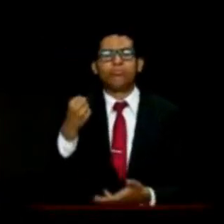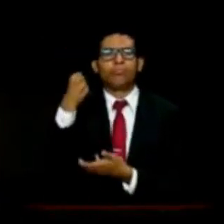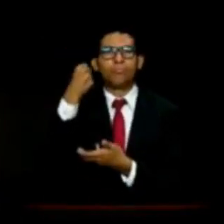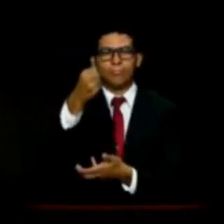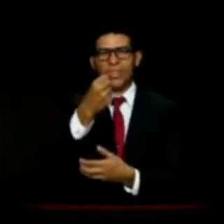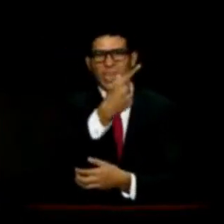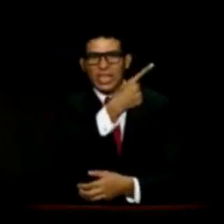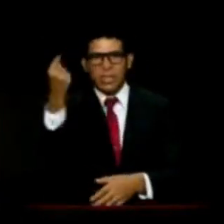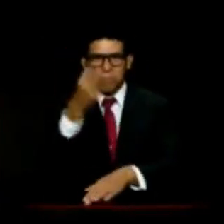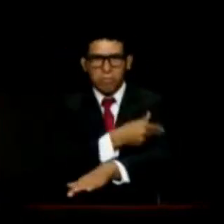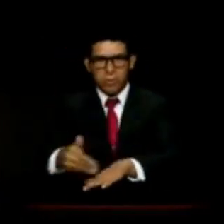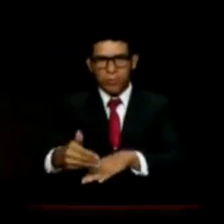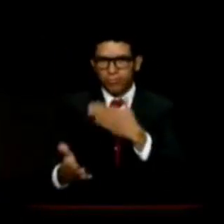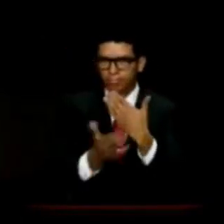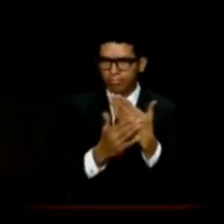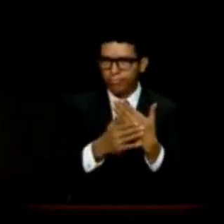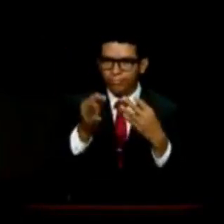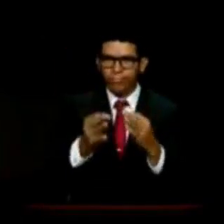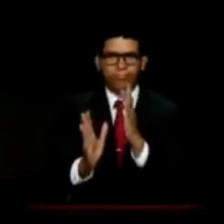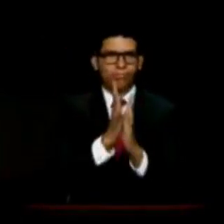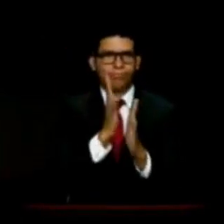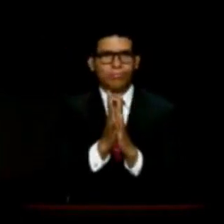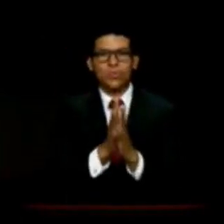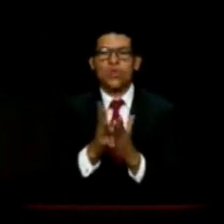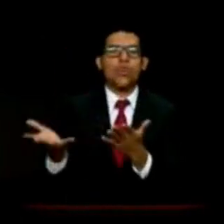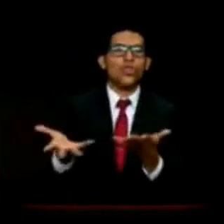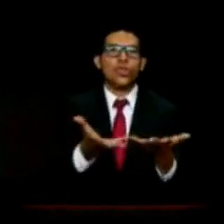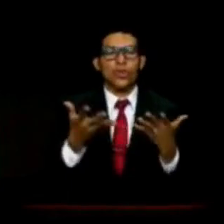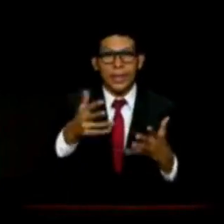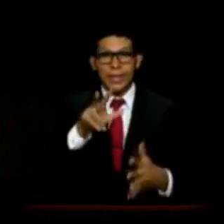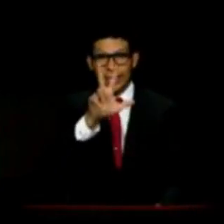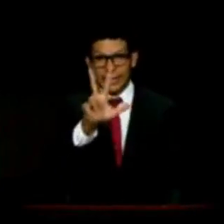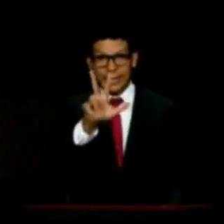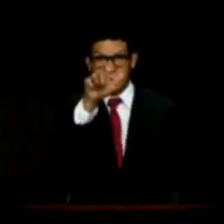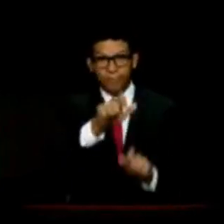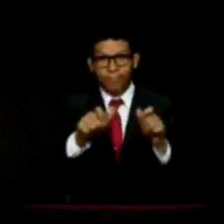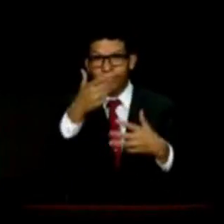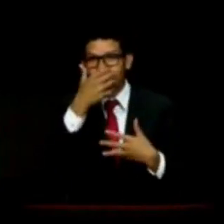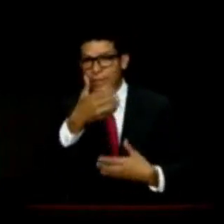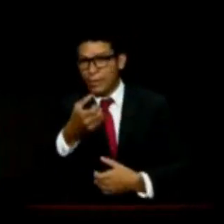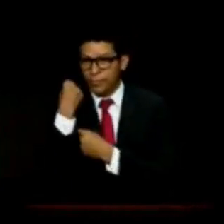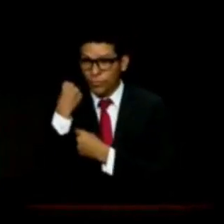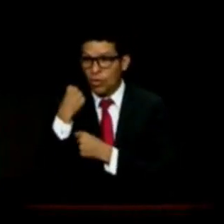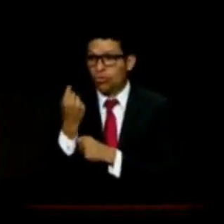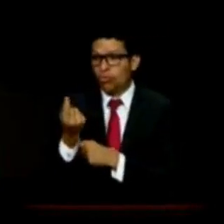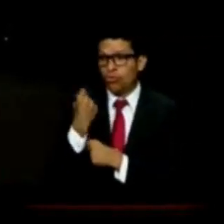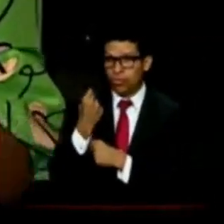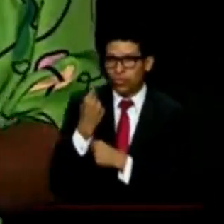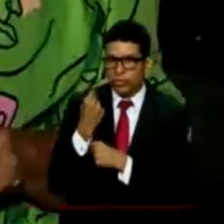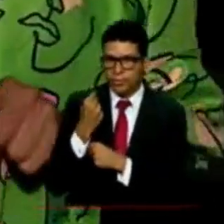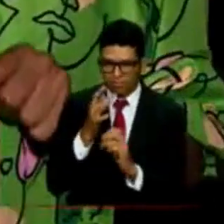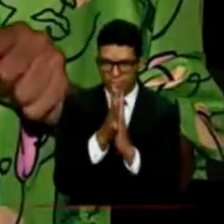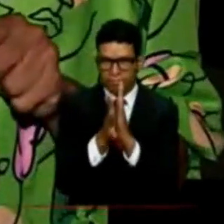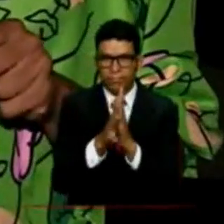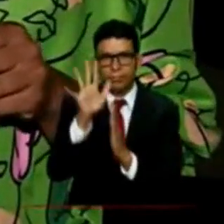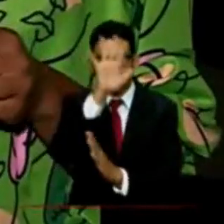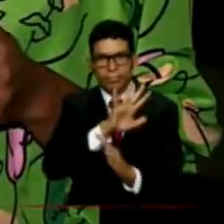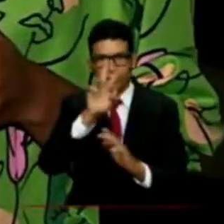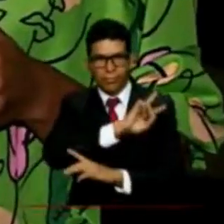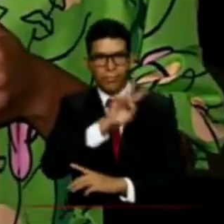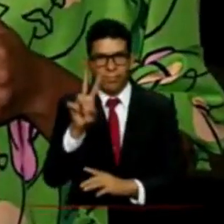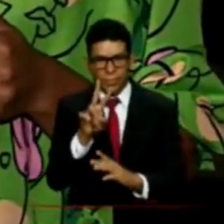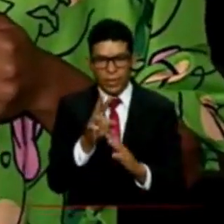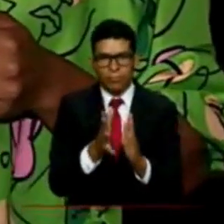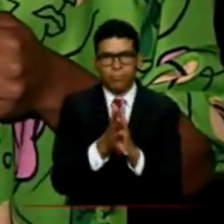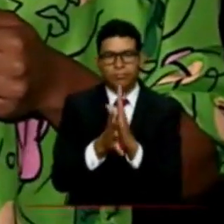100 millones de recompensa por quien dé información del paradero de las 3 personas secuestradas en las últimas semanas. Es toda la información del departamento del